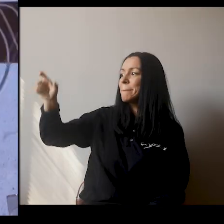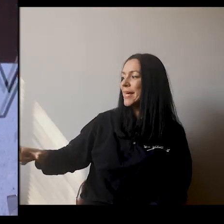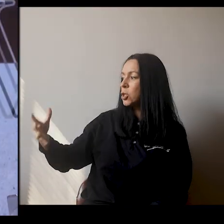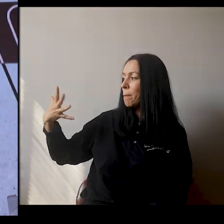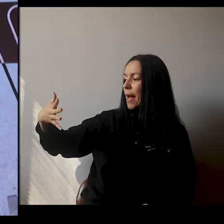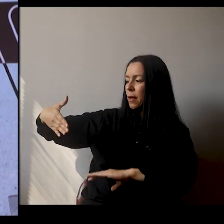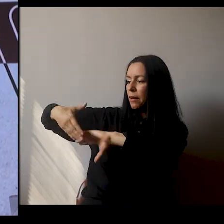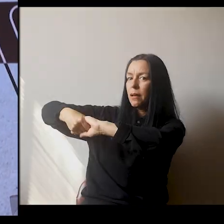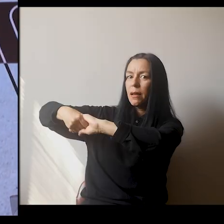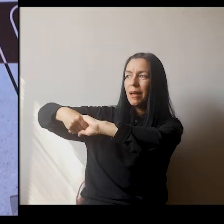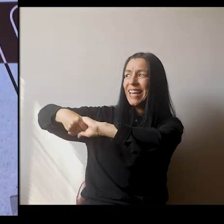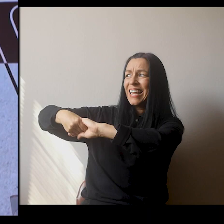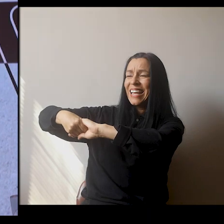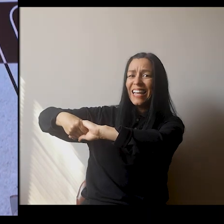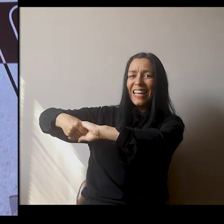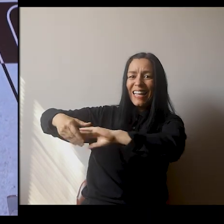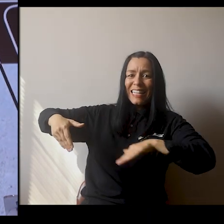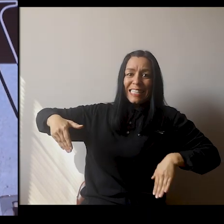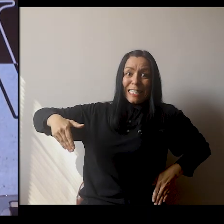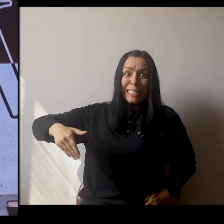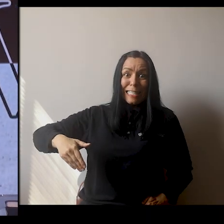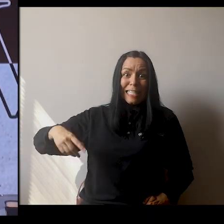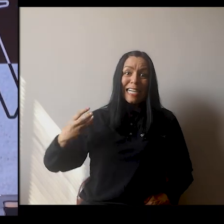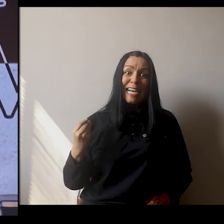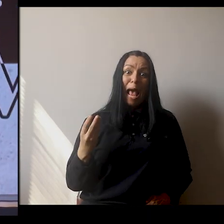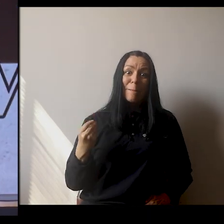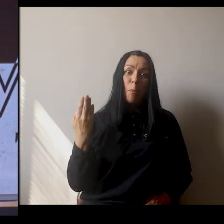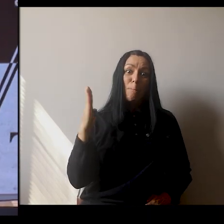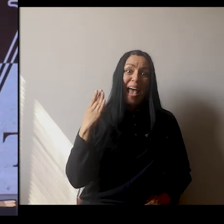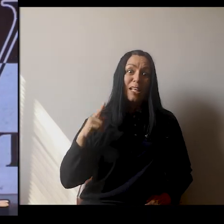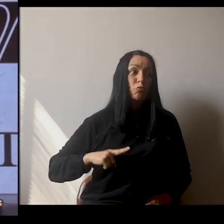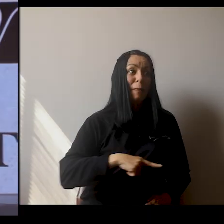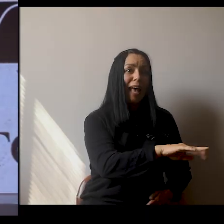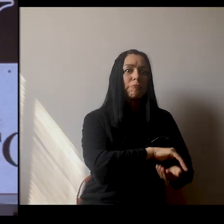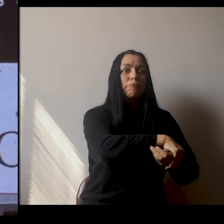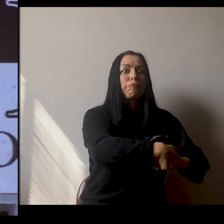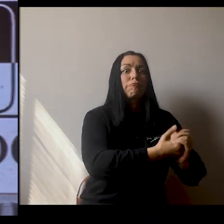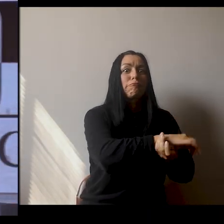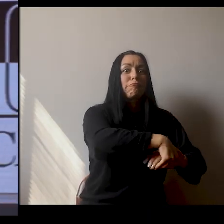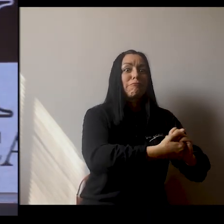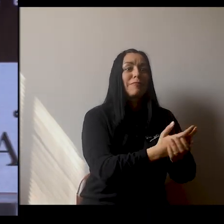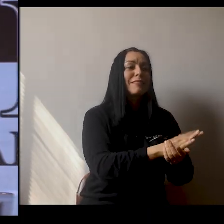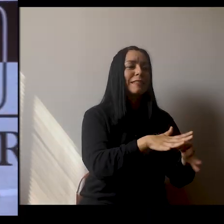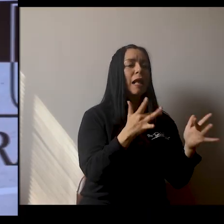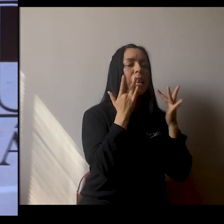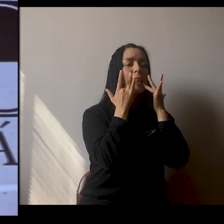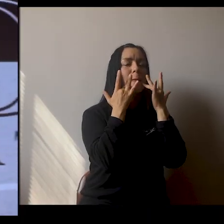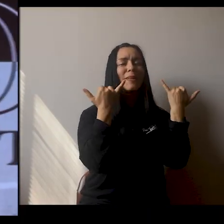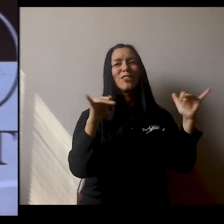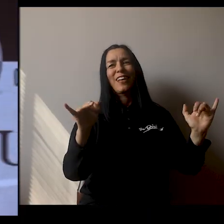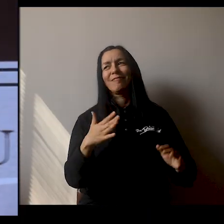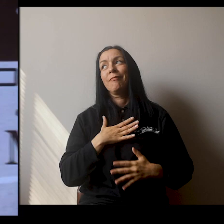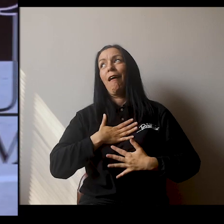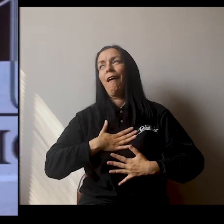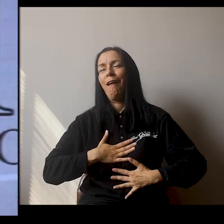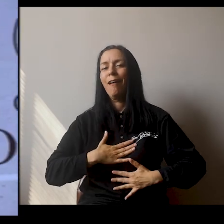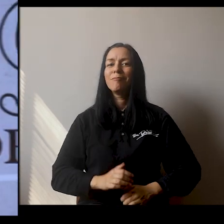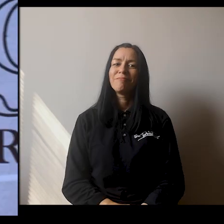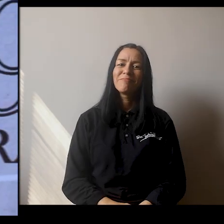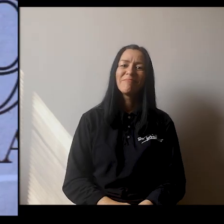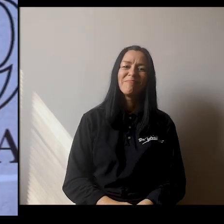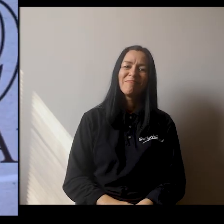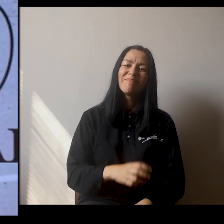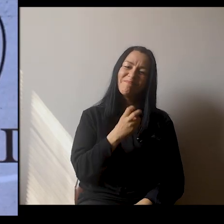razón alguien le da la mano, ¿usted qué va a hacer? Va a meter esa mano en el bolsillo y no lo va a sacar, sino hasta que va al baño y se